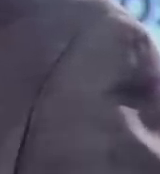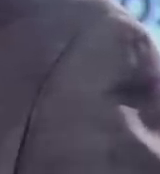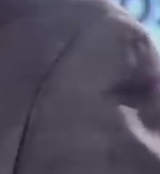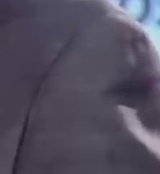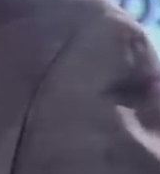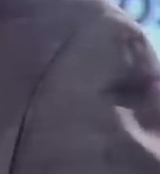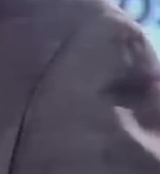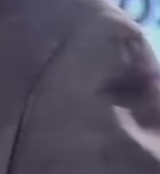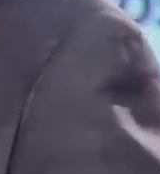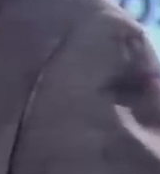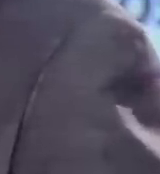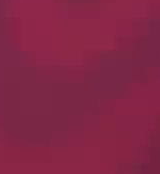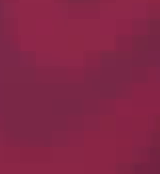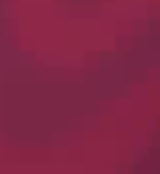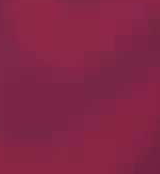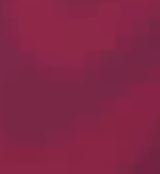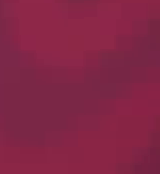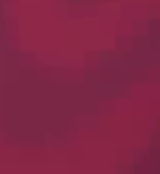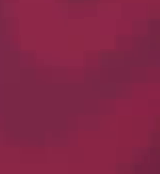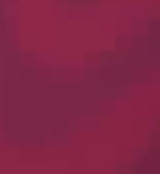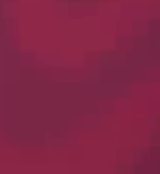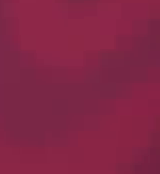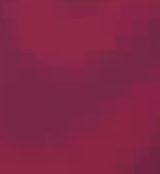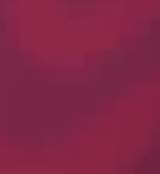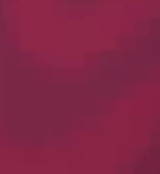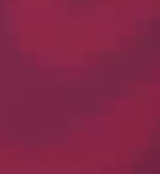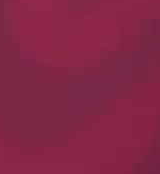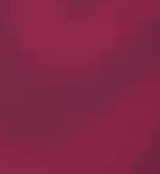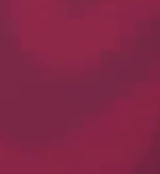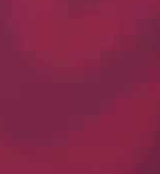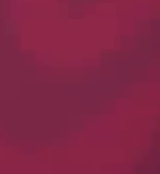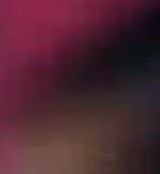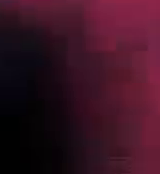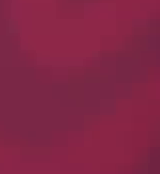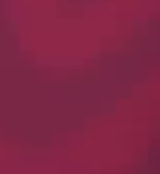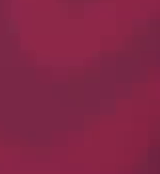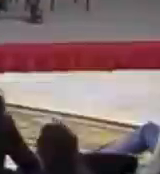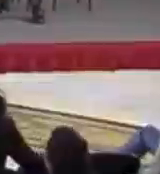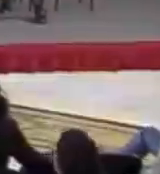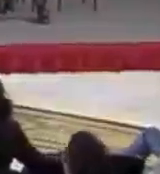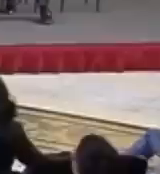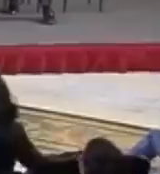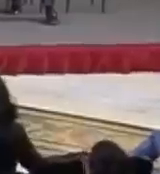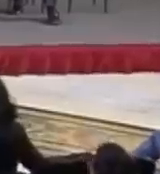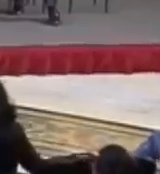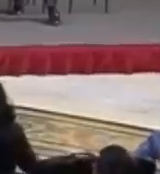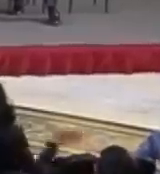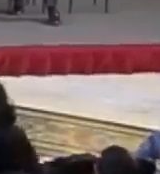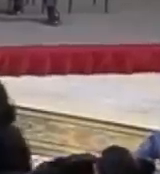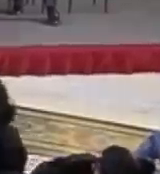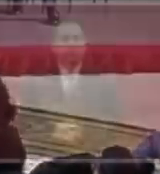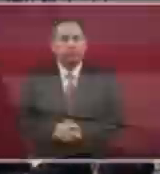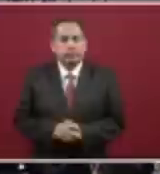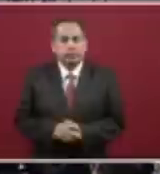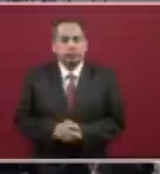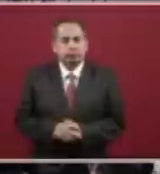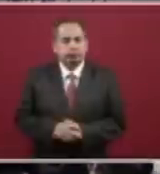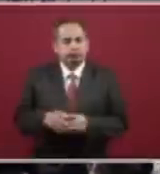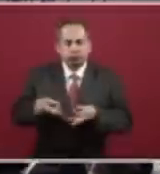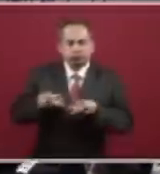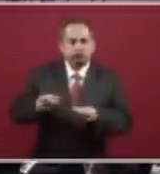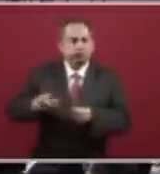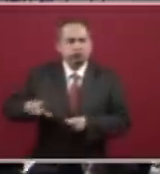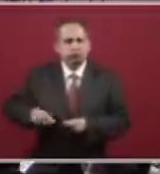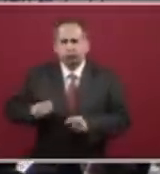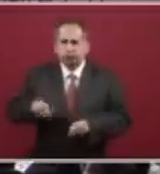méxico la sobreexplotación de recursos escasos como el agua el dispendio de enormes recursos públicos